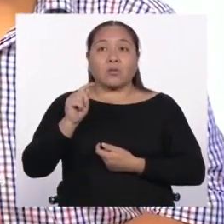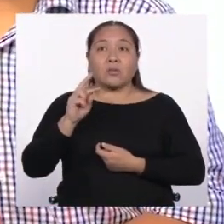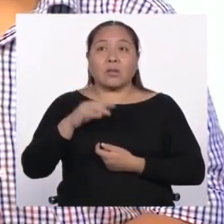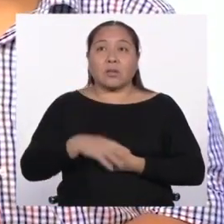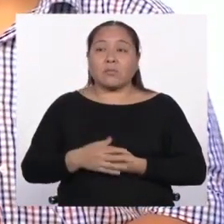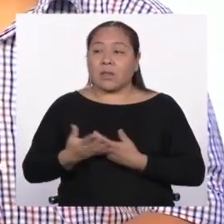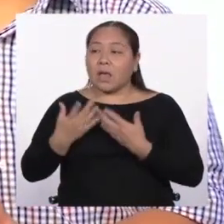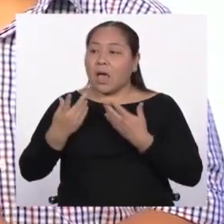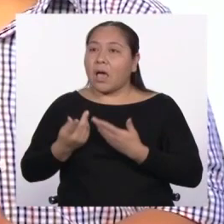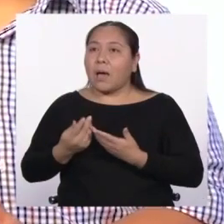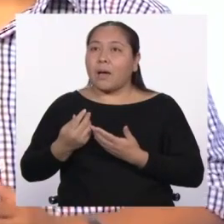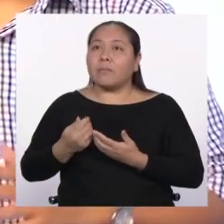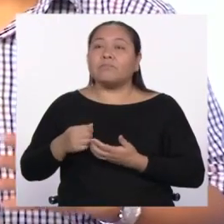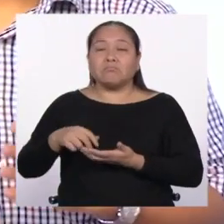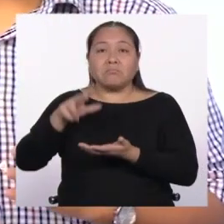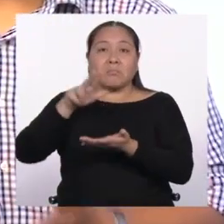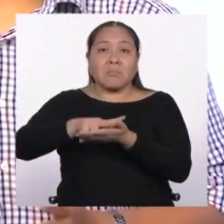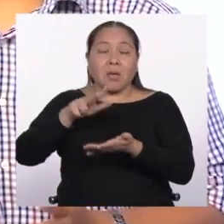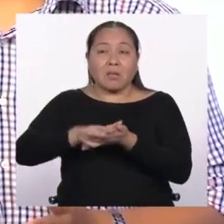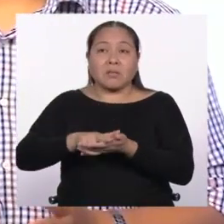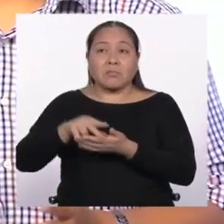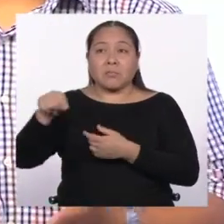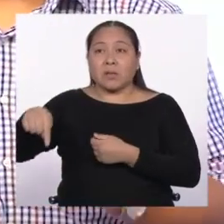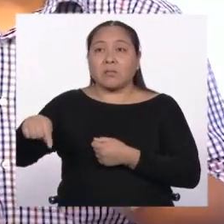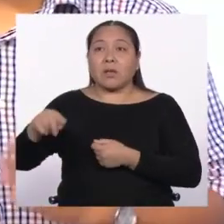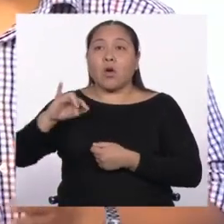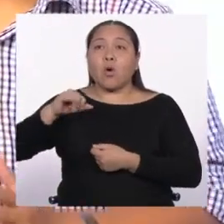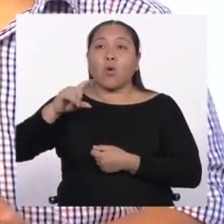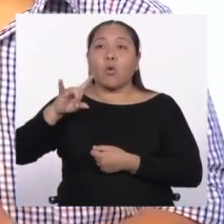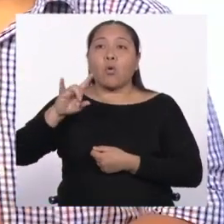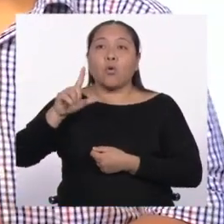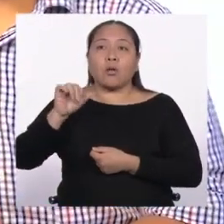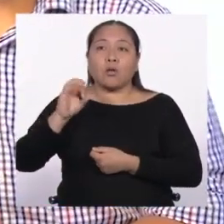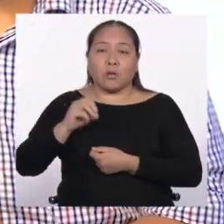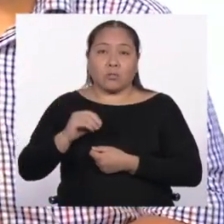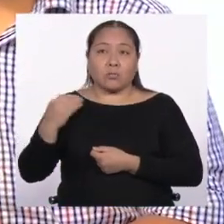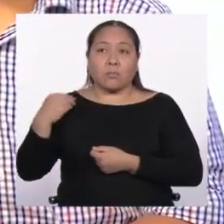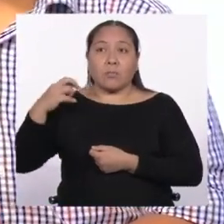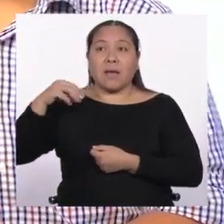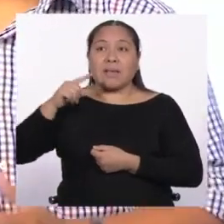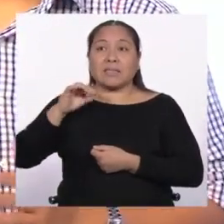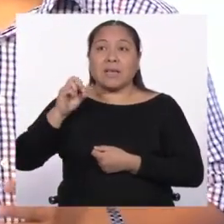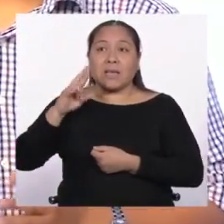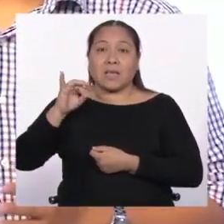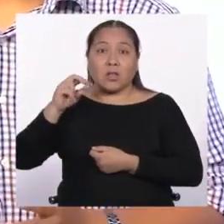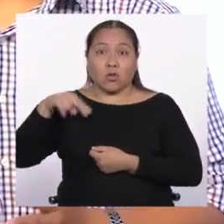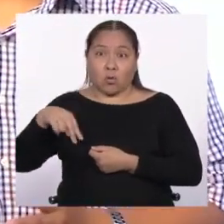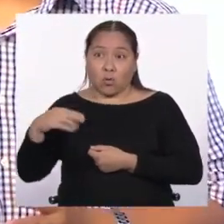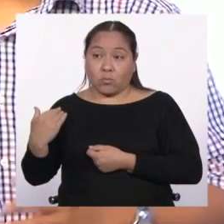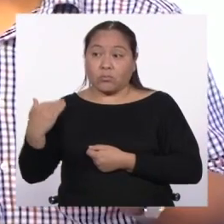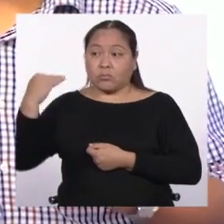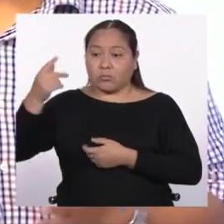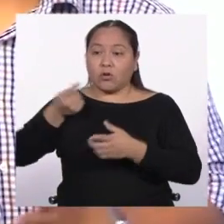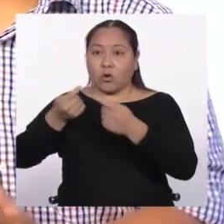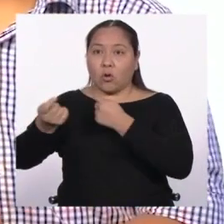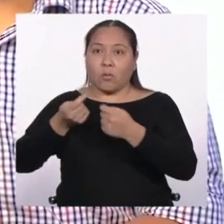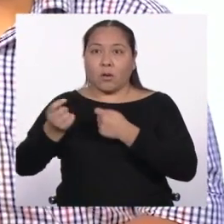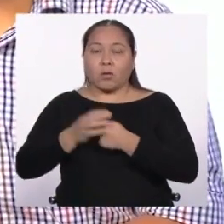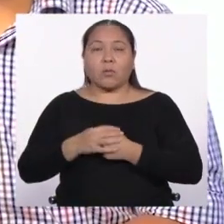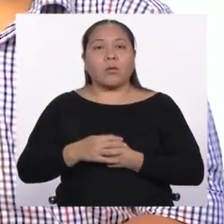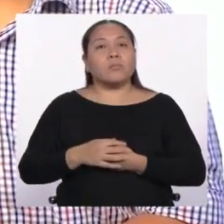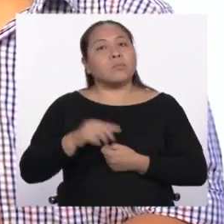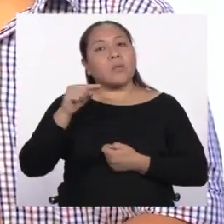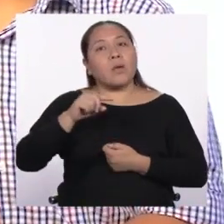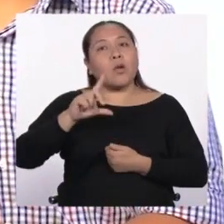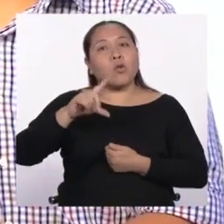primer ministro Julio Mazarino para que gobierne. Y recién cuando Mazarino muere, Luis XIV sorprende a la